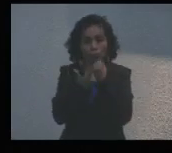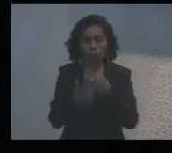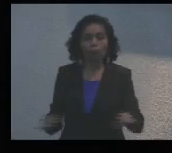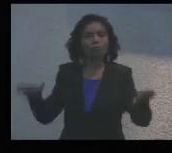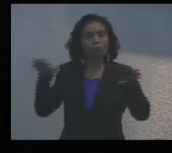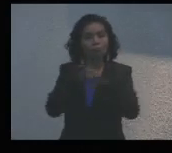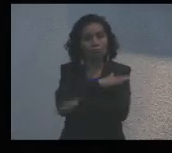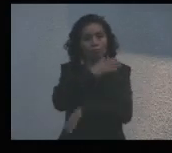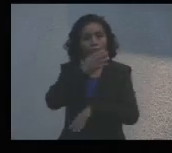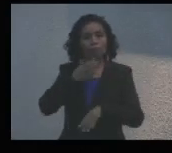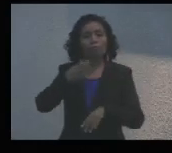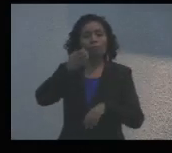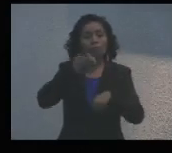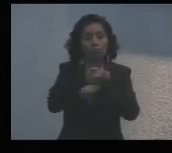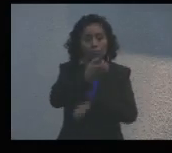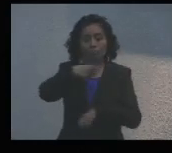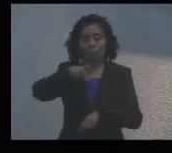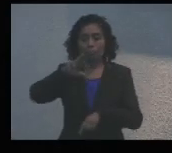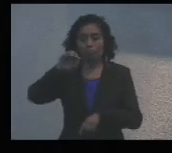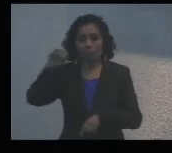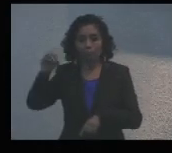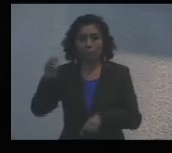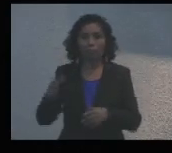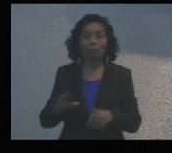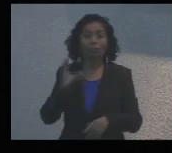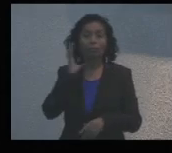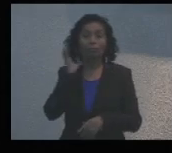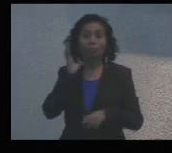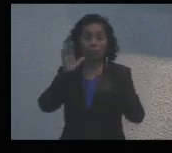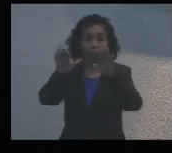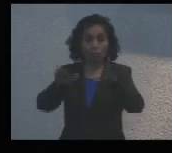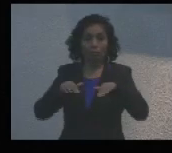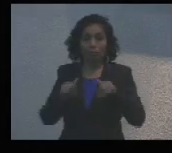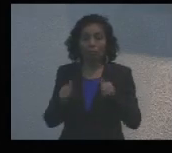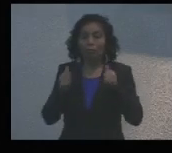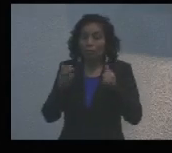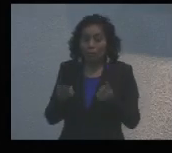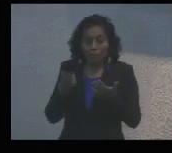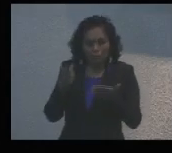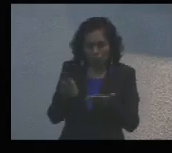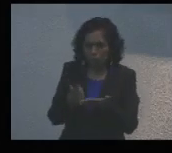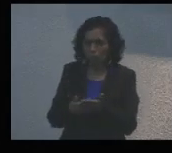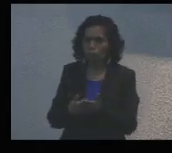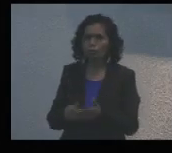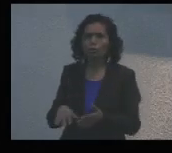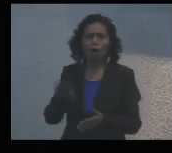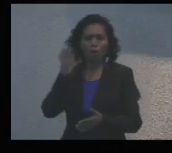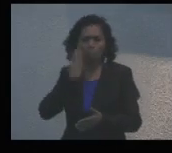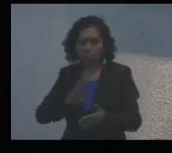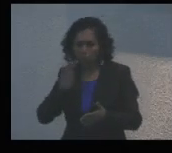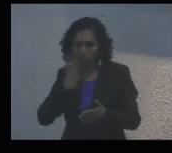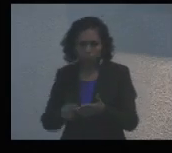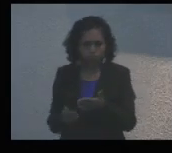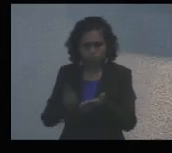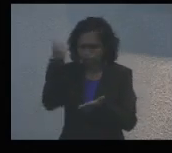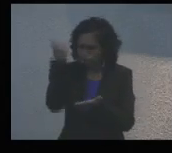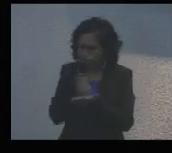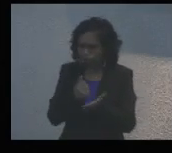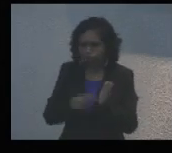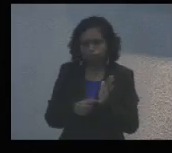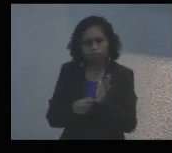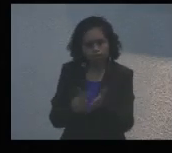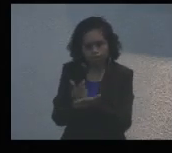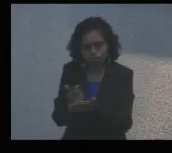Roo, en esta legislatura hemos aprobado incrementos considerables al presupuesto en materia de